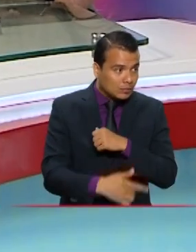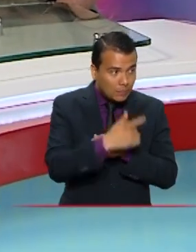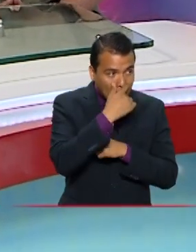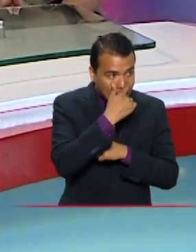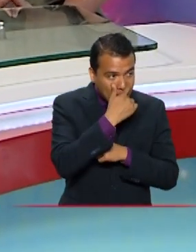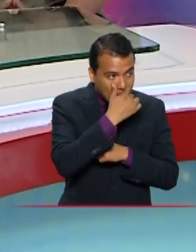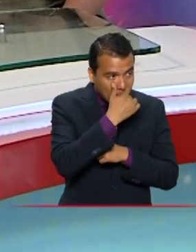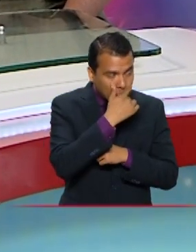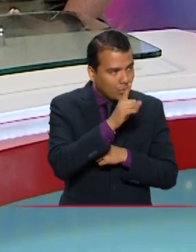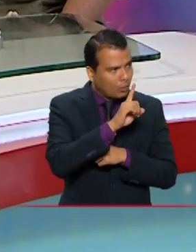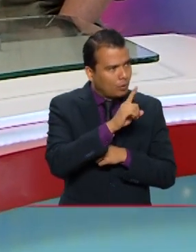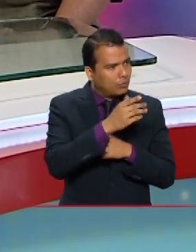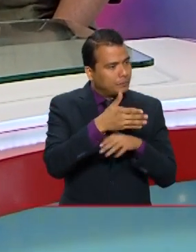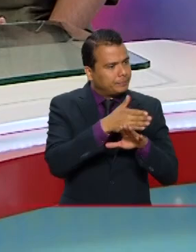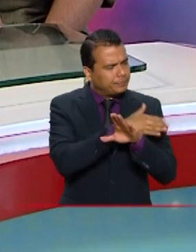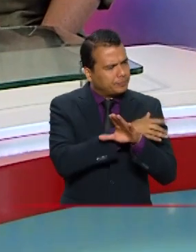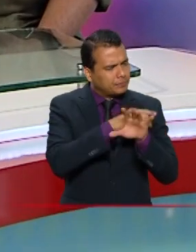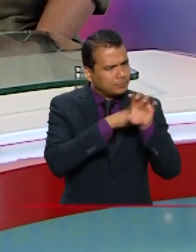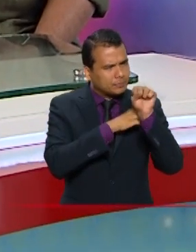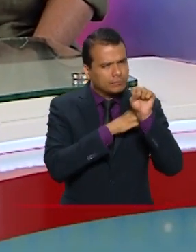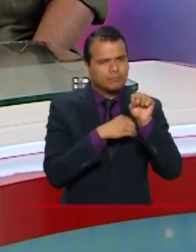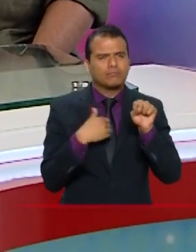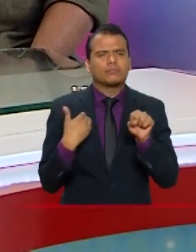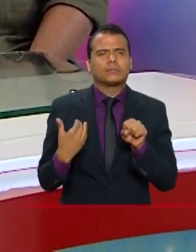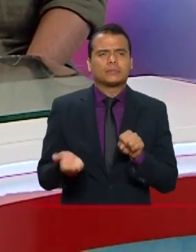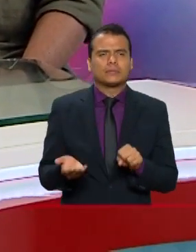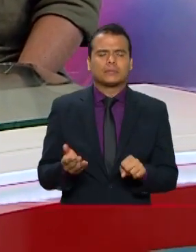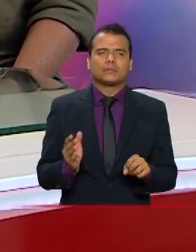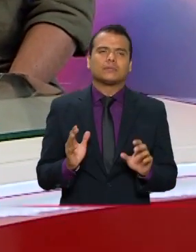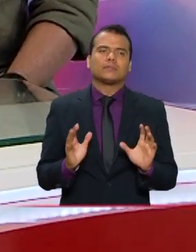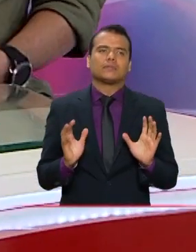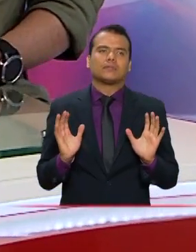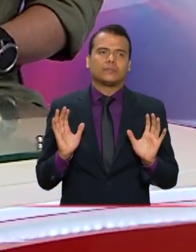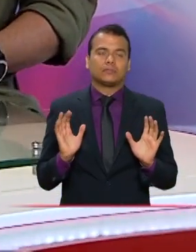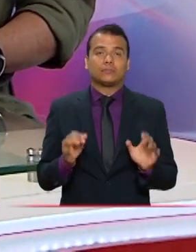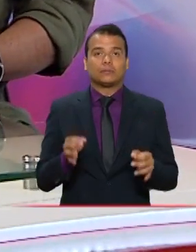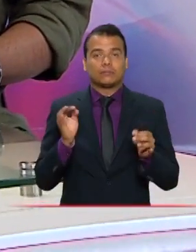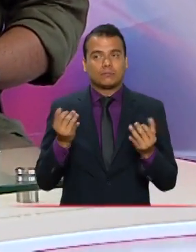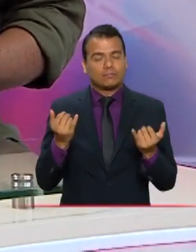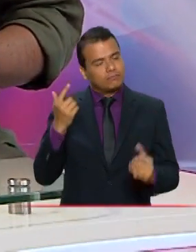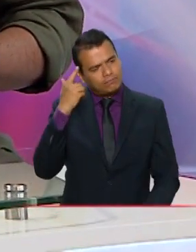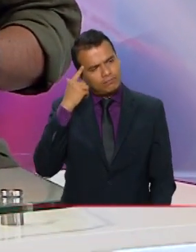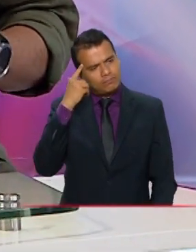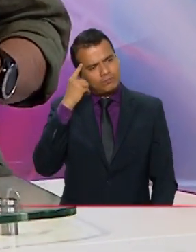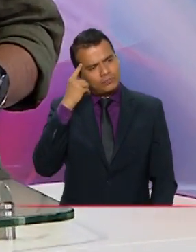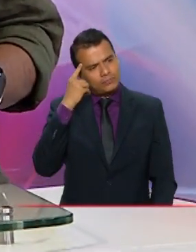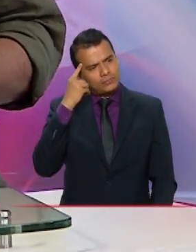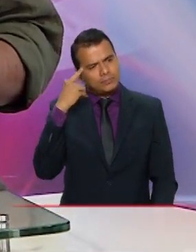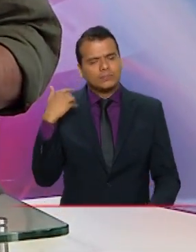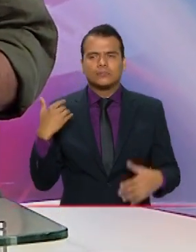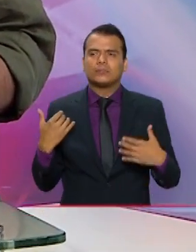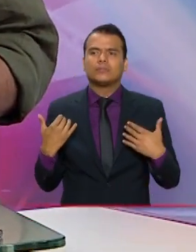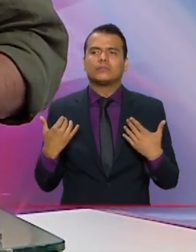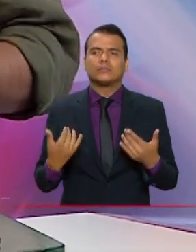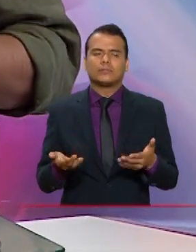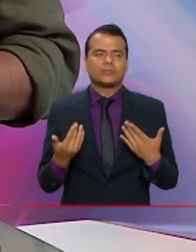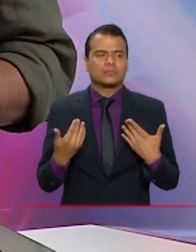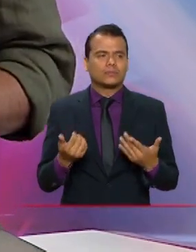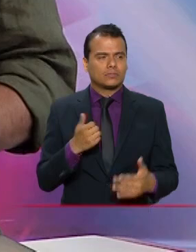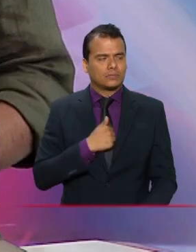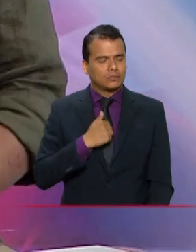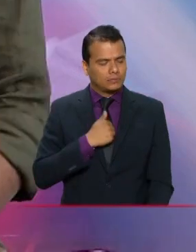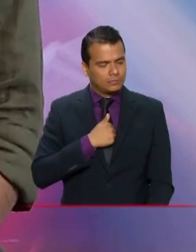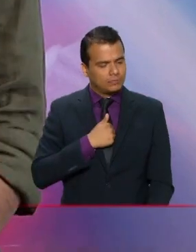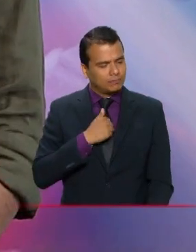día la tendencia a nivel de protección radica no solamente en pensar cómo evitar que me suceda, sino cómo me